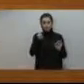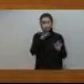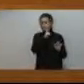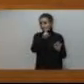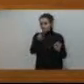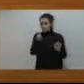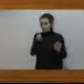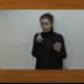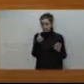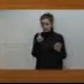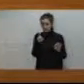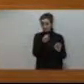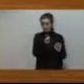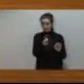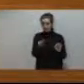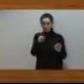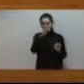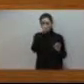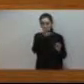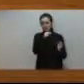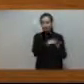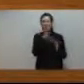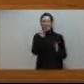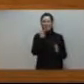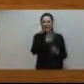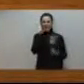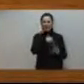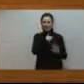ustedes desde el año 2013,